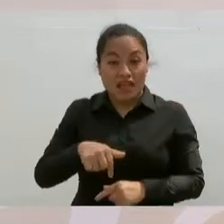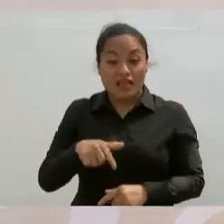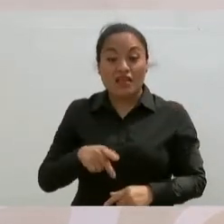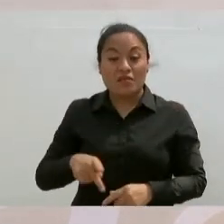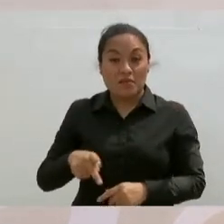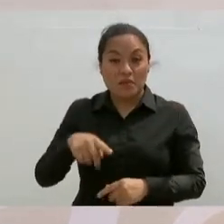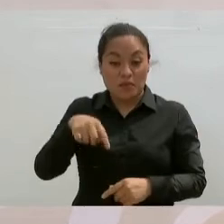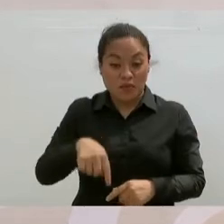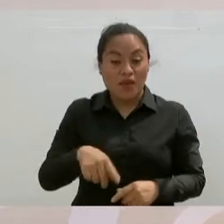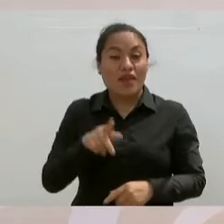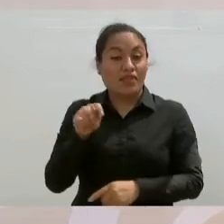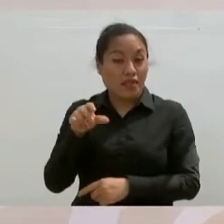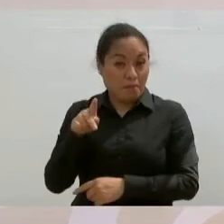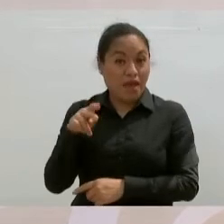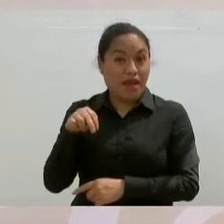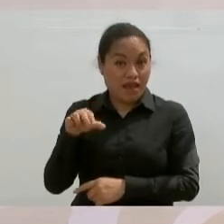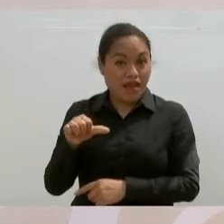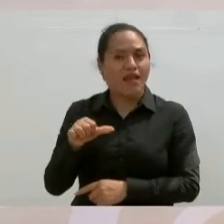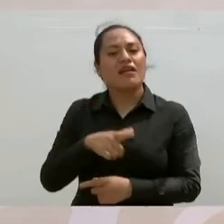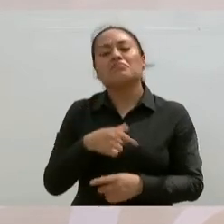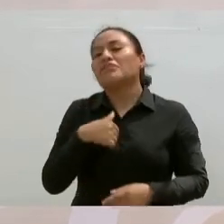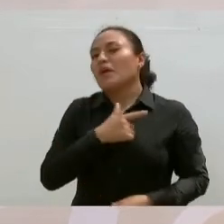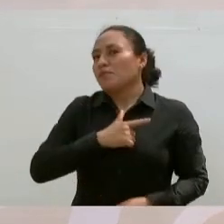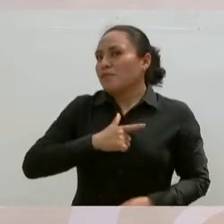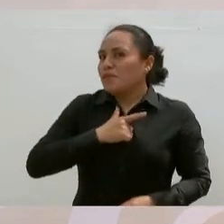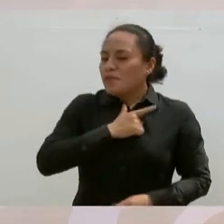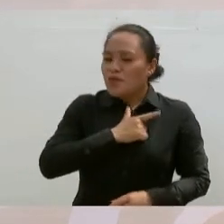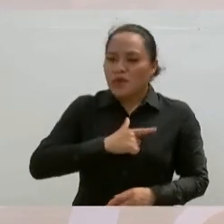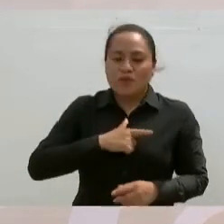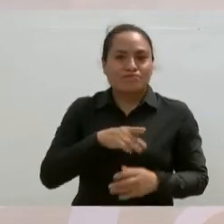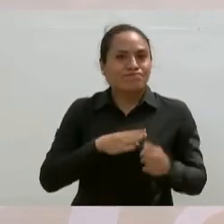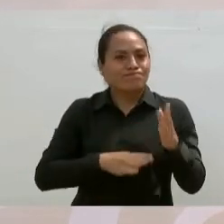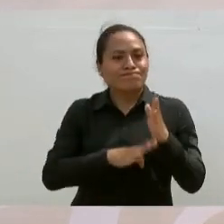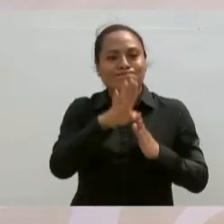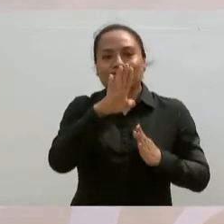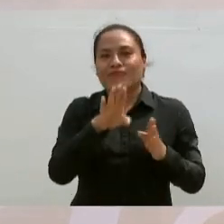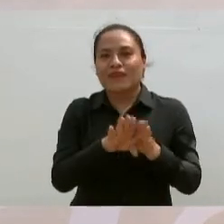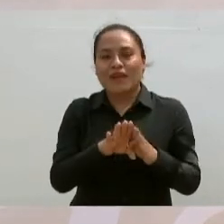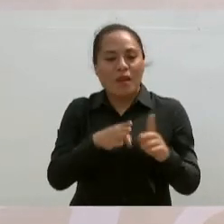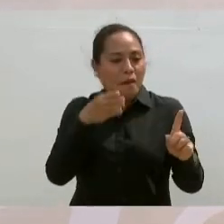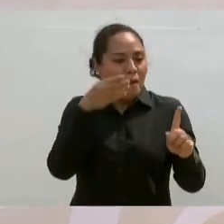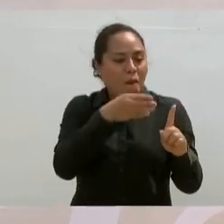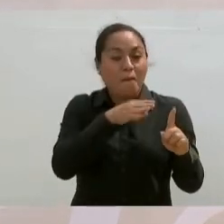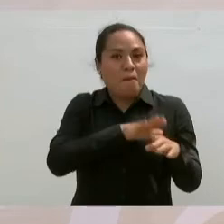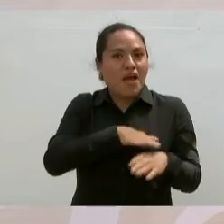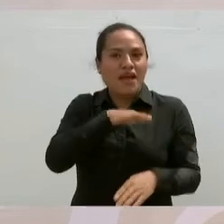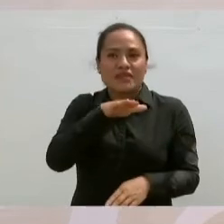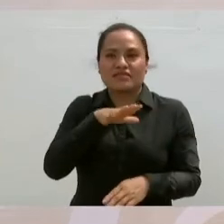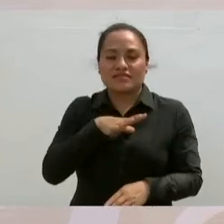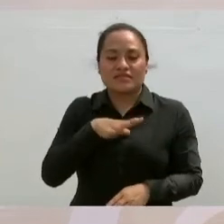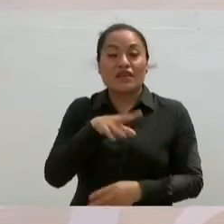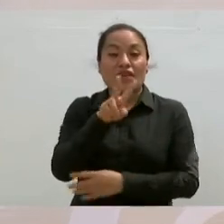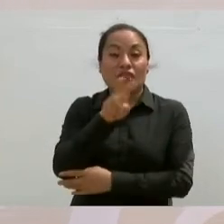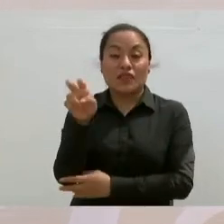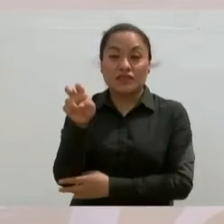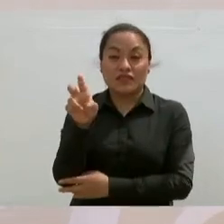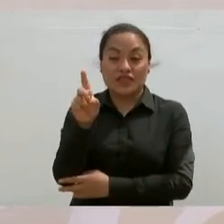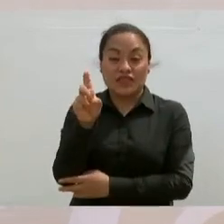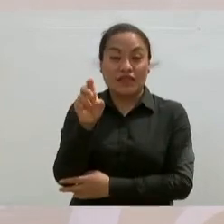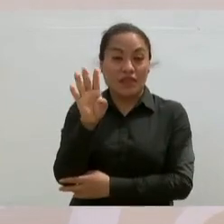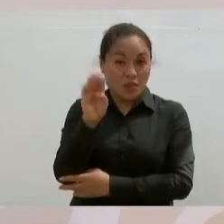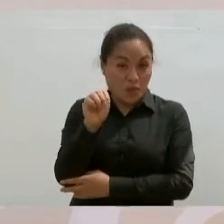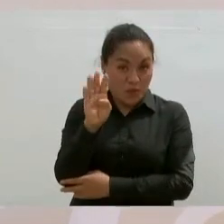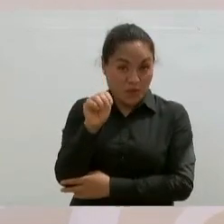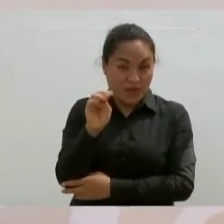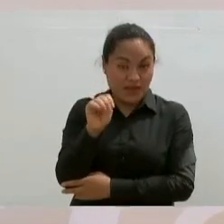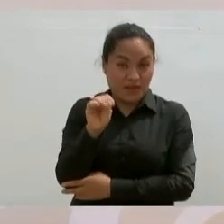sí me da muchísimo gusto, porque se superó la meta. Hay